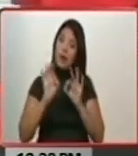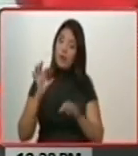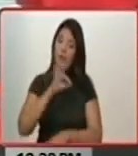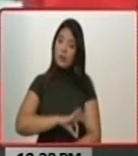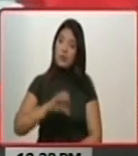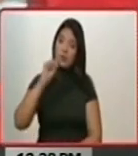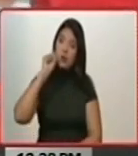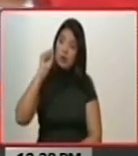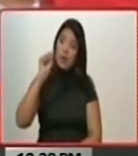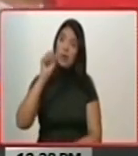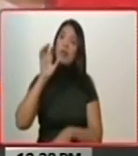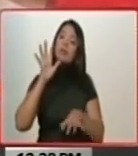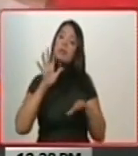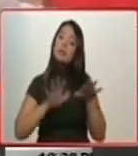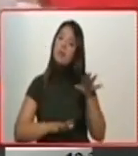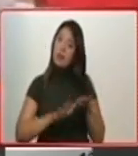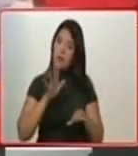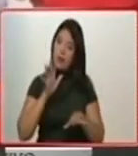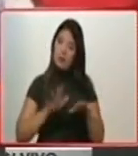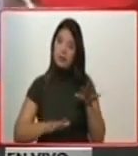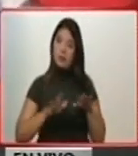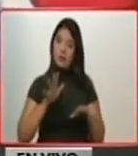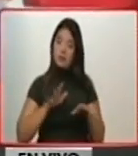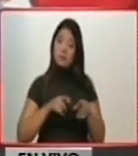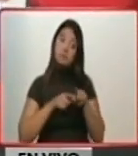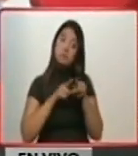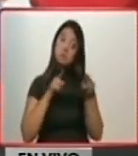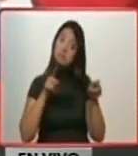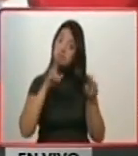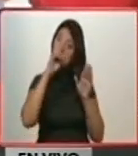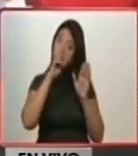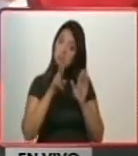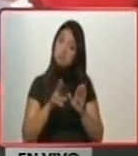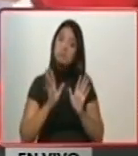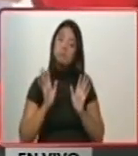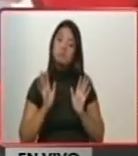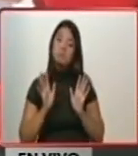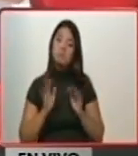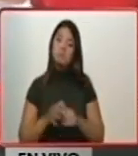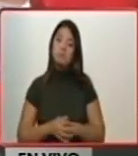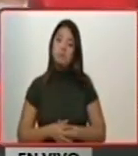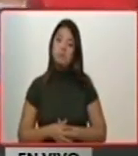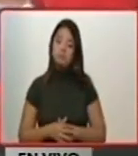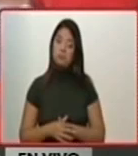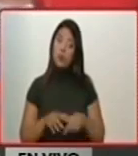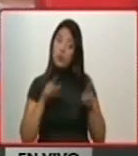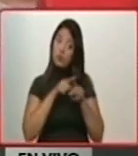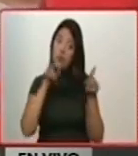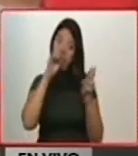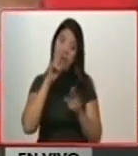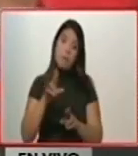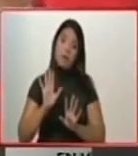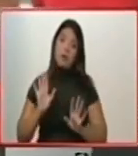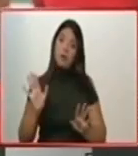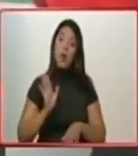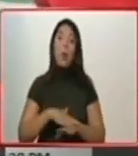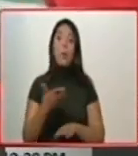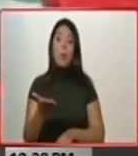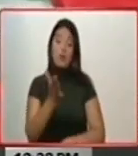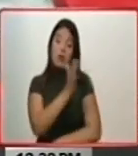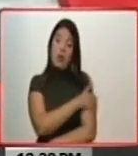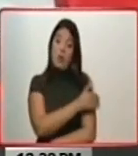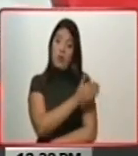socialista depende en gran medida del cumplimiento de ustedes, porque la